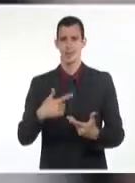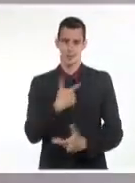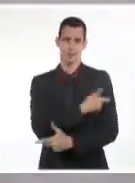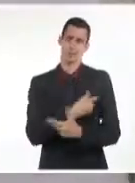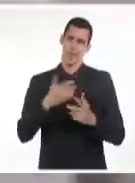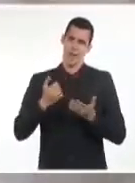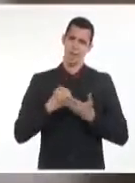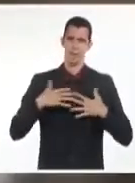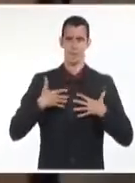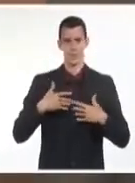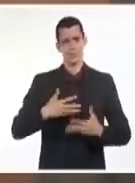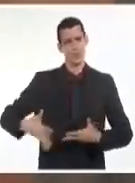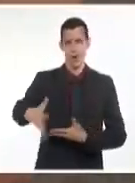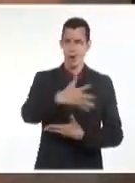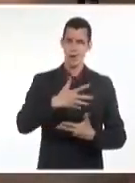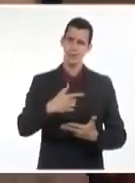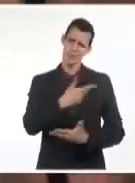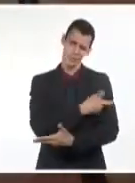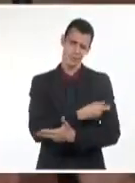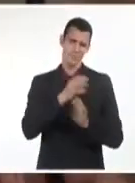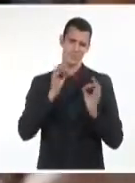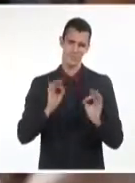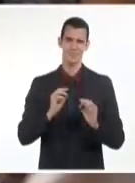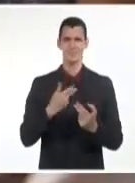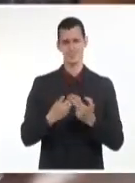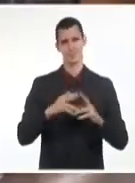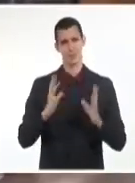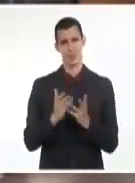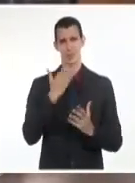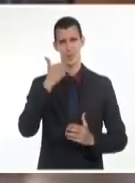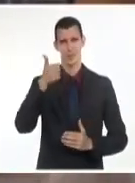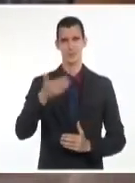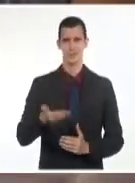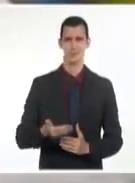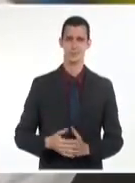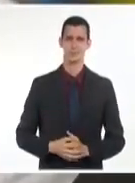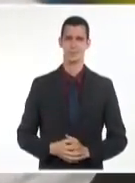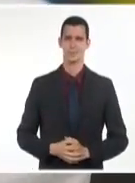todos. Gisela García Rivero, Sistema Informativo de la Televisión Cubana.